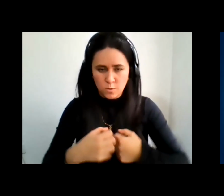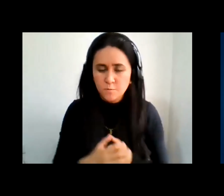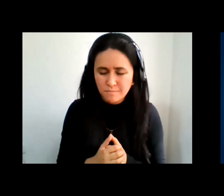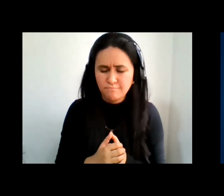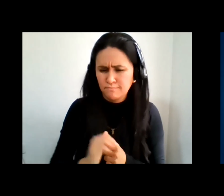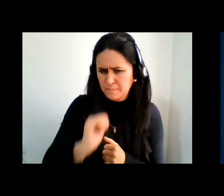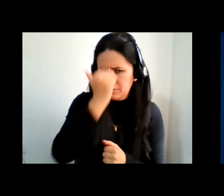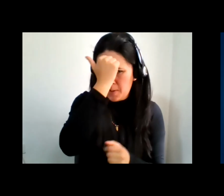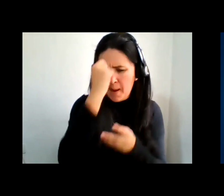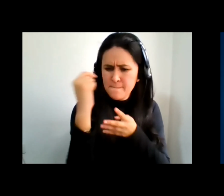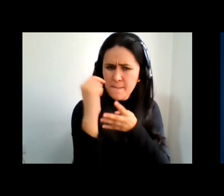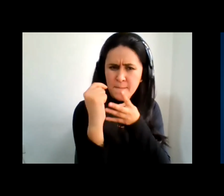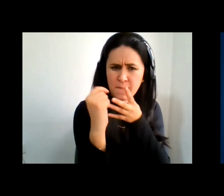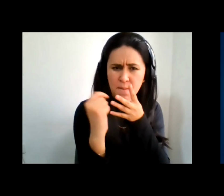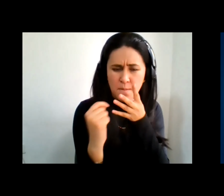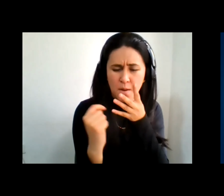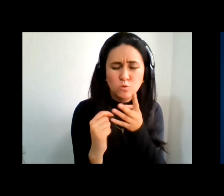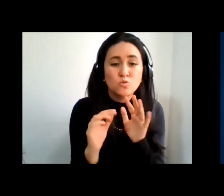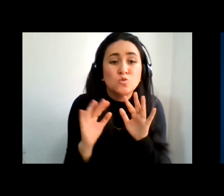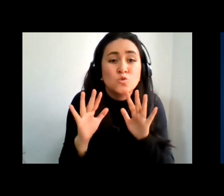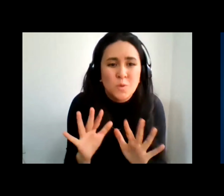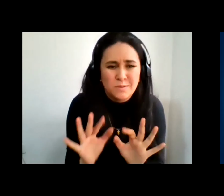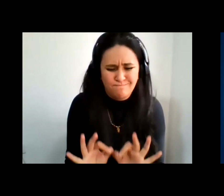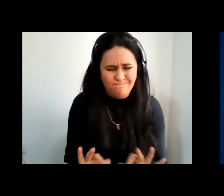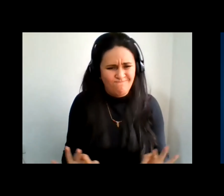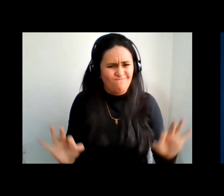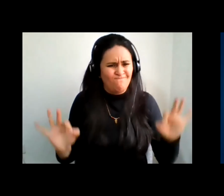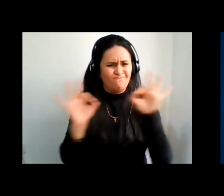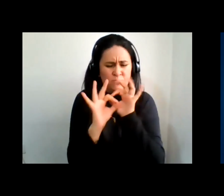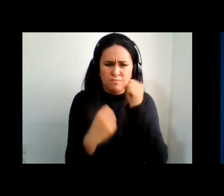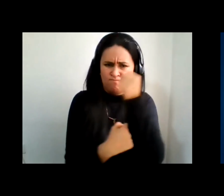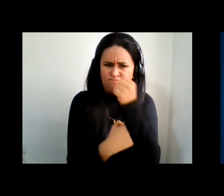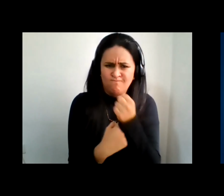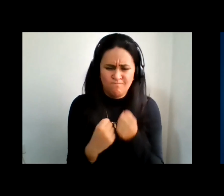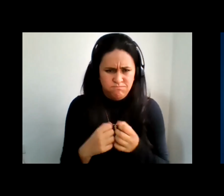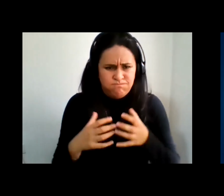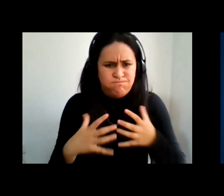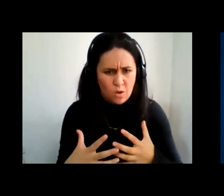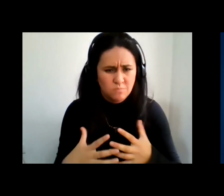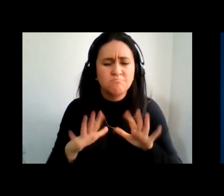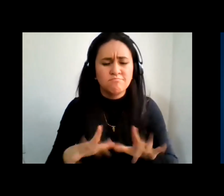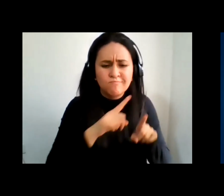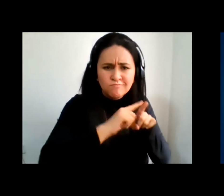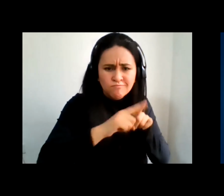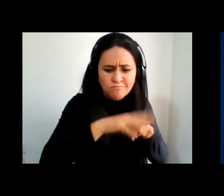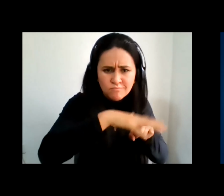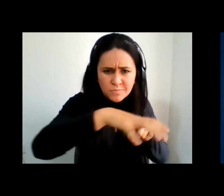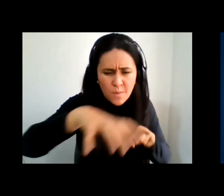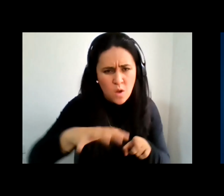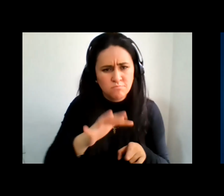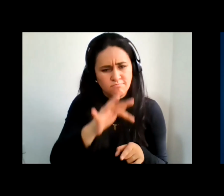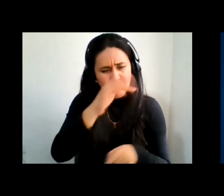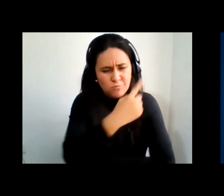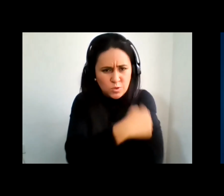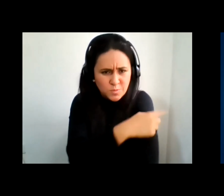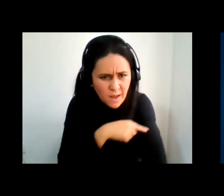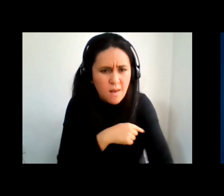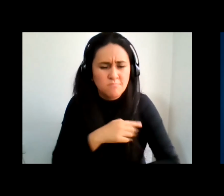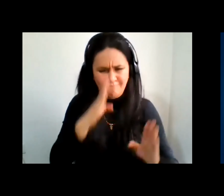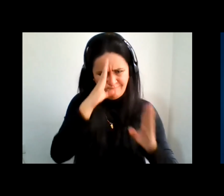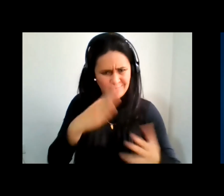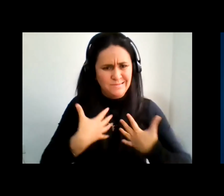esenciales en el corazón para lograr fortalecer la capacidad de salud pública y lograr un enfoque más integrado en nuestra lucha